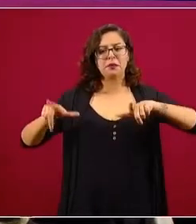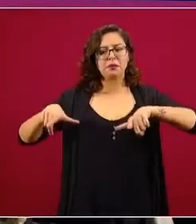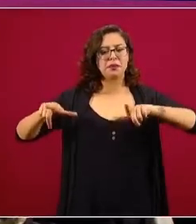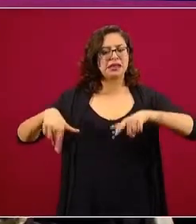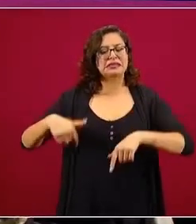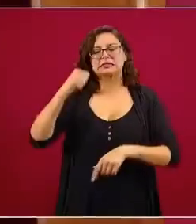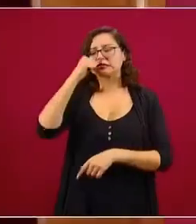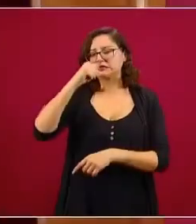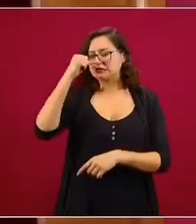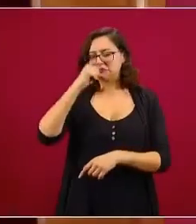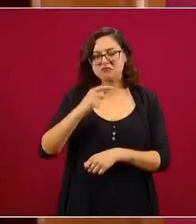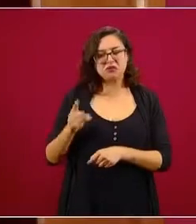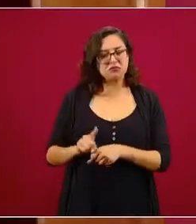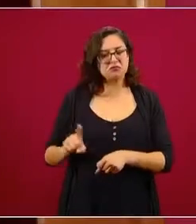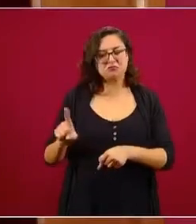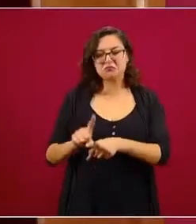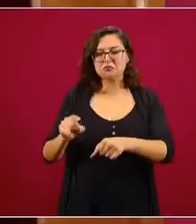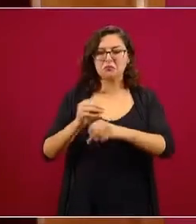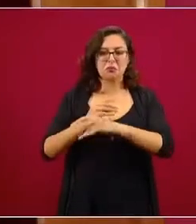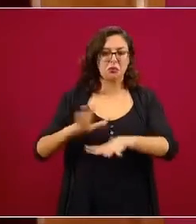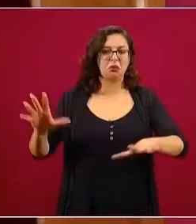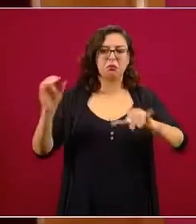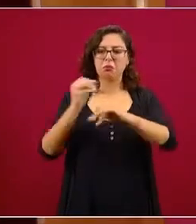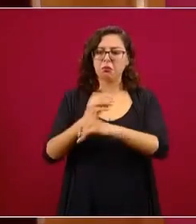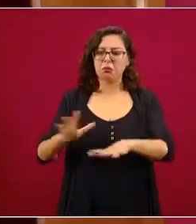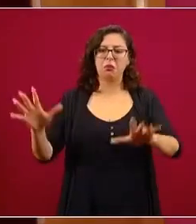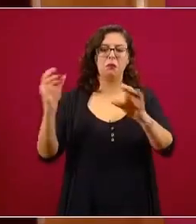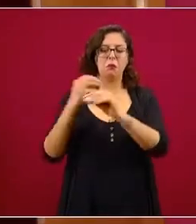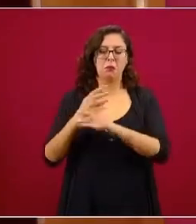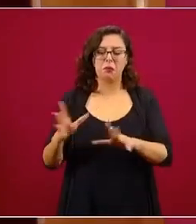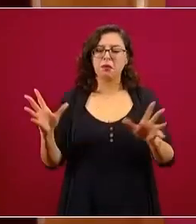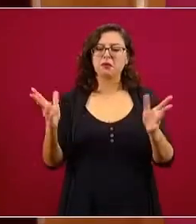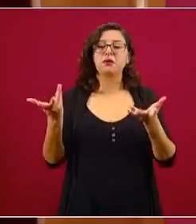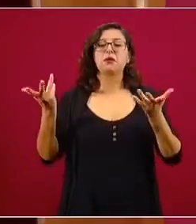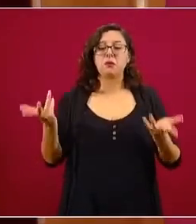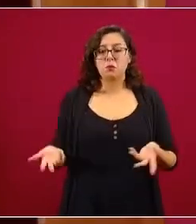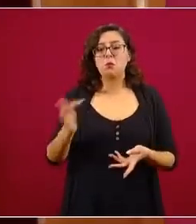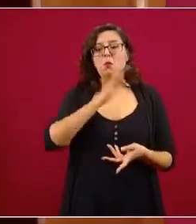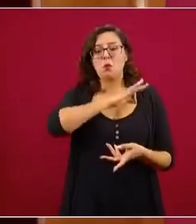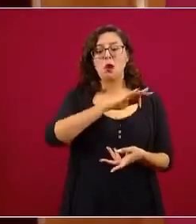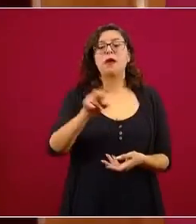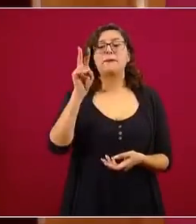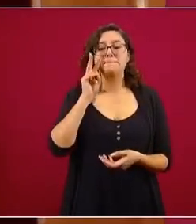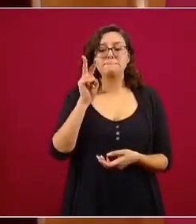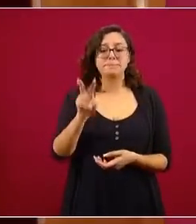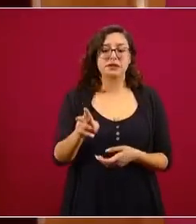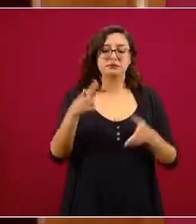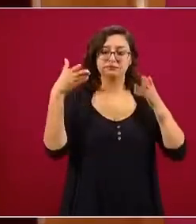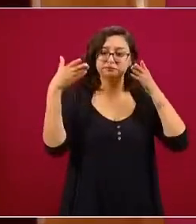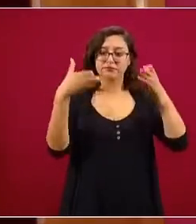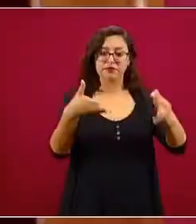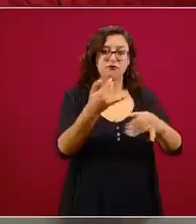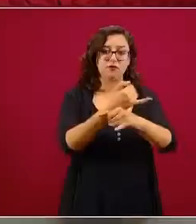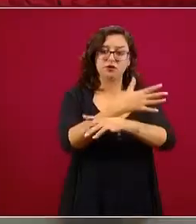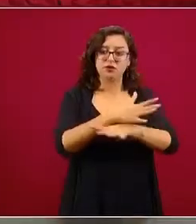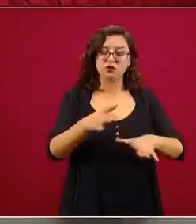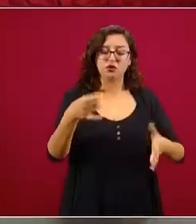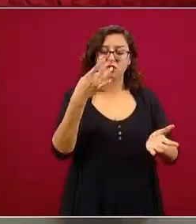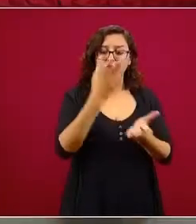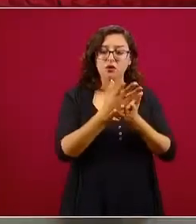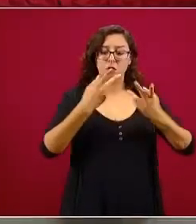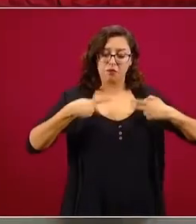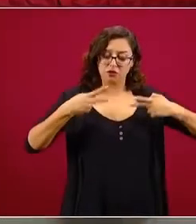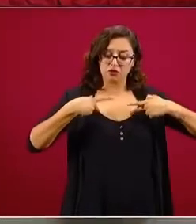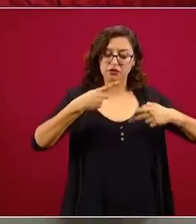publica el informe técnico y es un informe que va directamente enfocado a profesionales de la salud. Entonces, ahora sí,